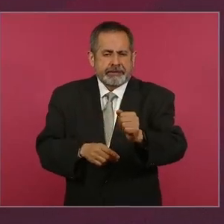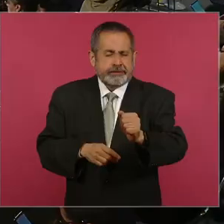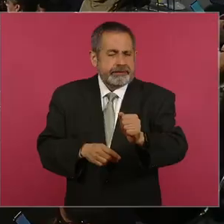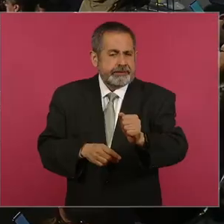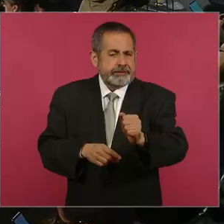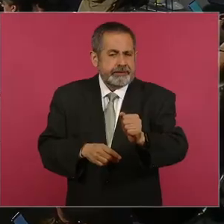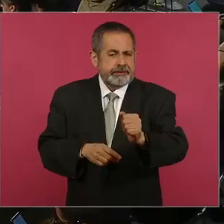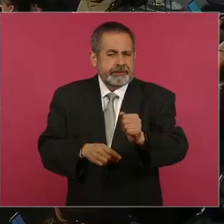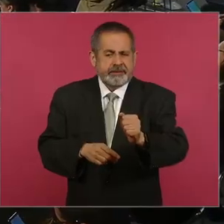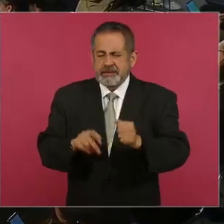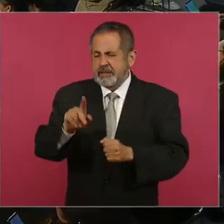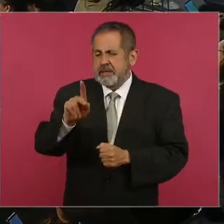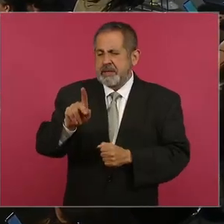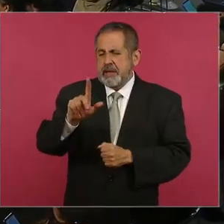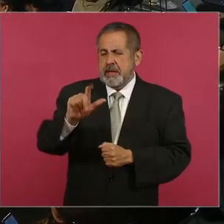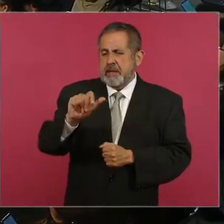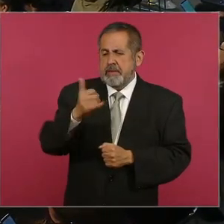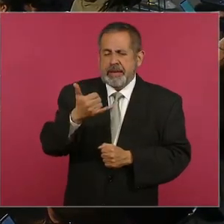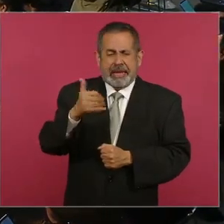Playa